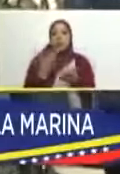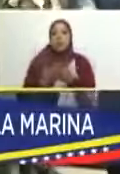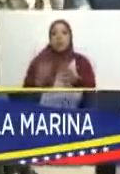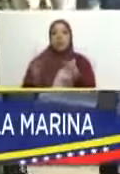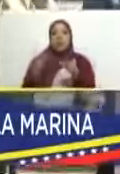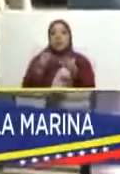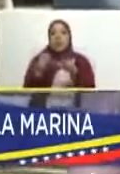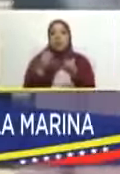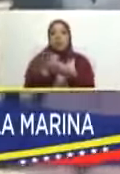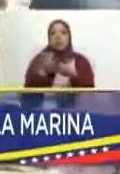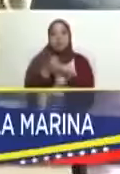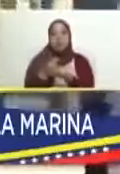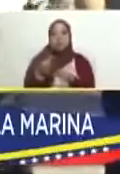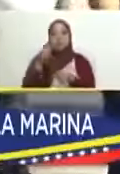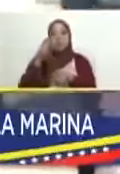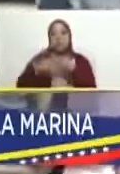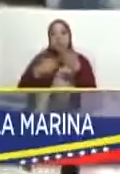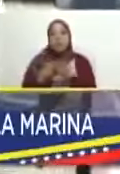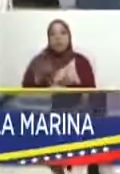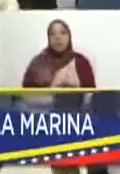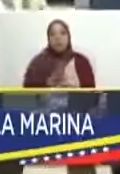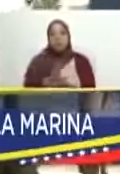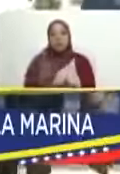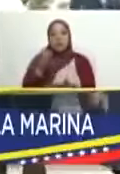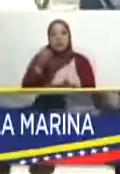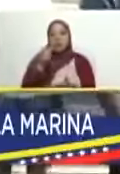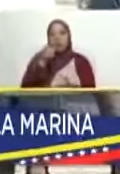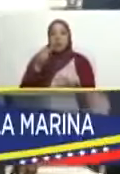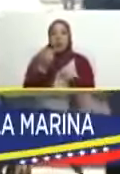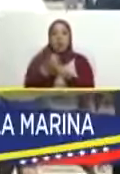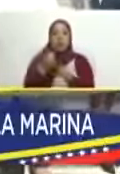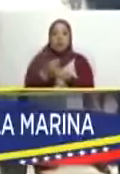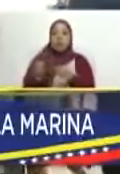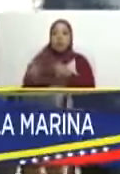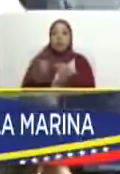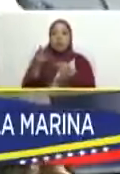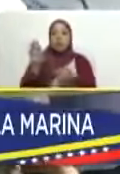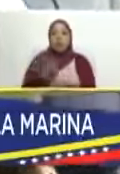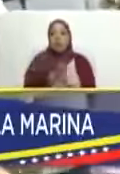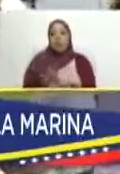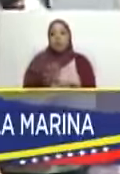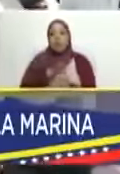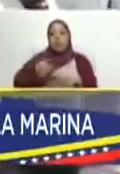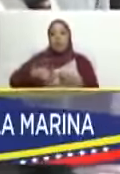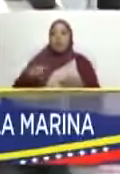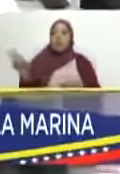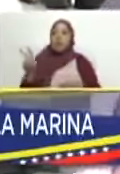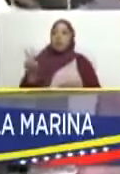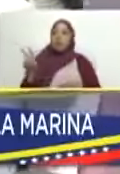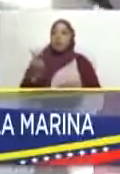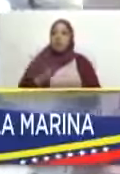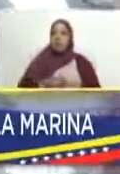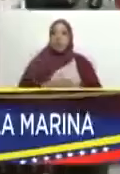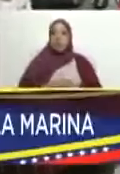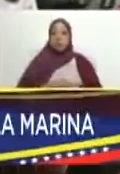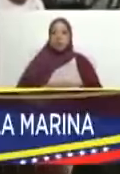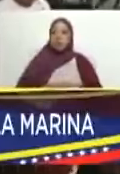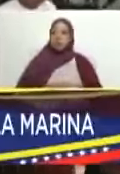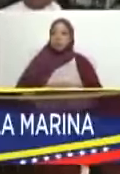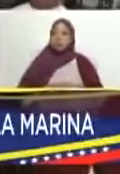ahora vamos con una canción, gaita, gaita, gaita, el Esequibo es Venezuela. Adelante.